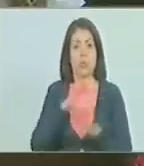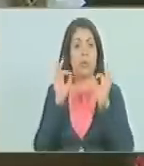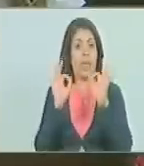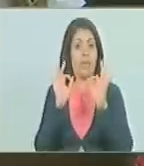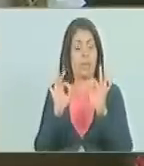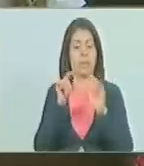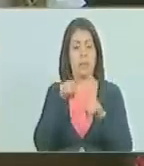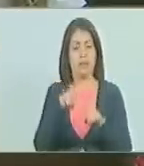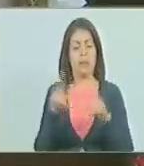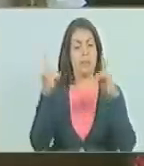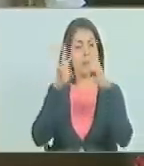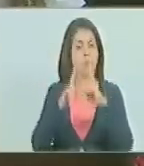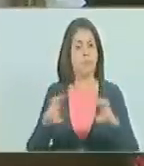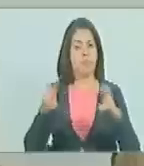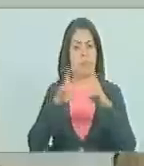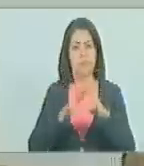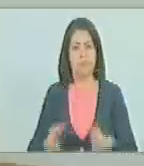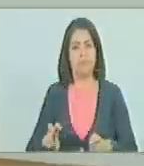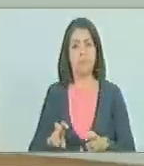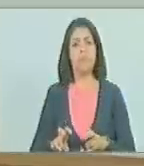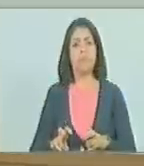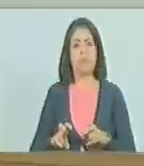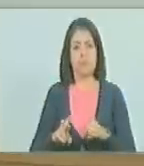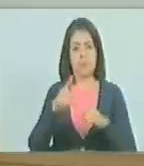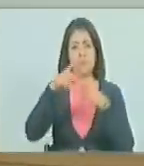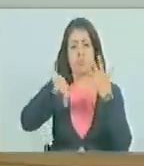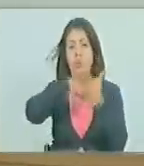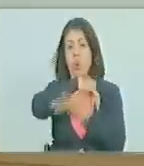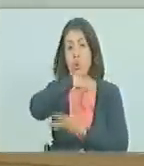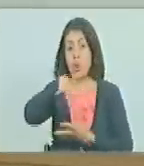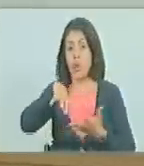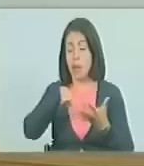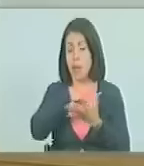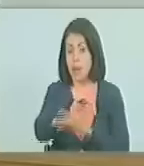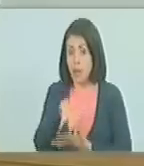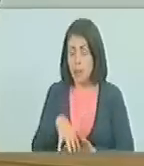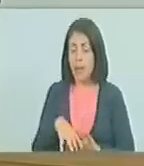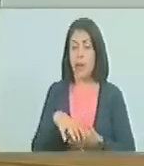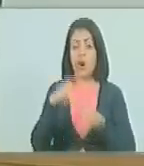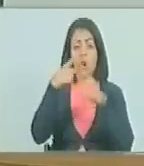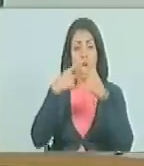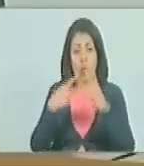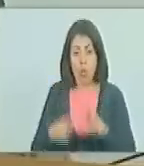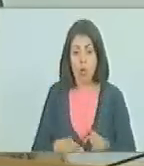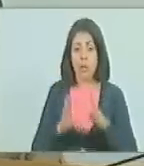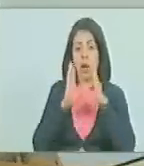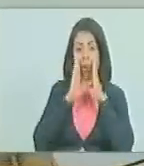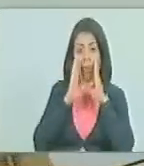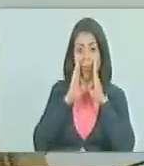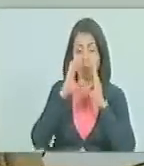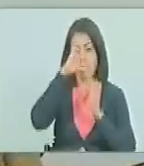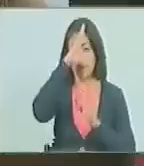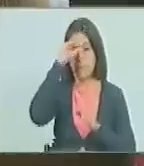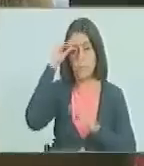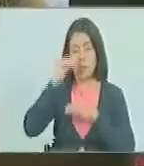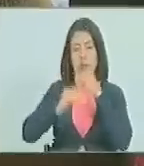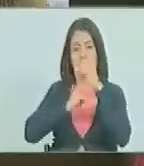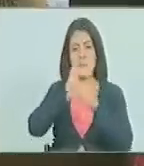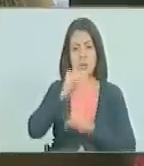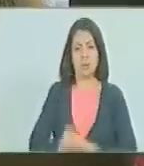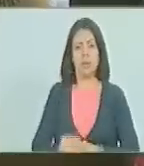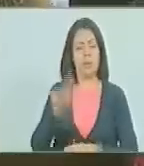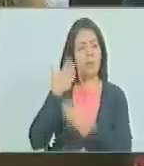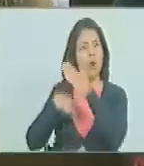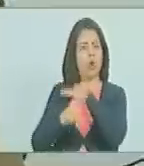especial de investigación de las consecuencias de la confesión que Donald Trump hiciera